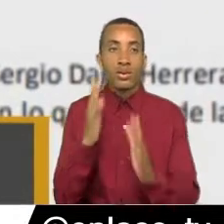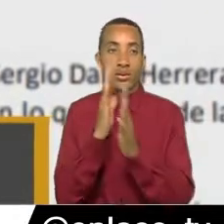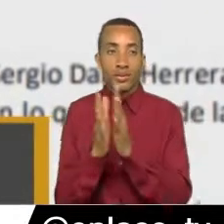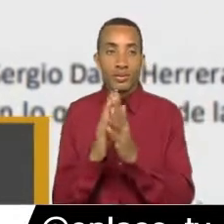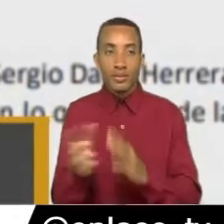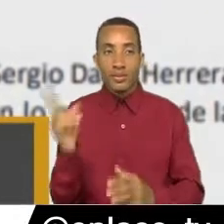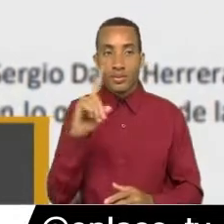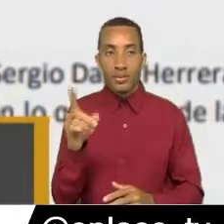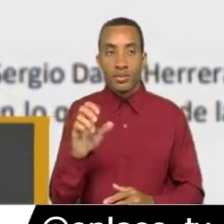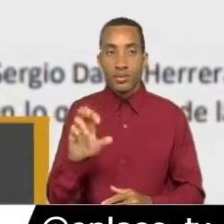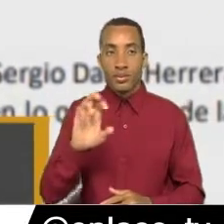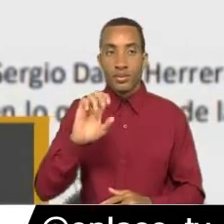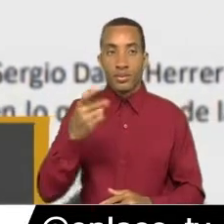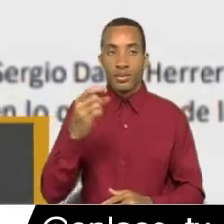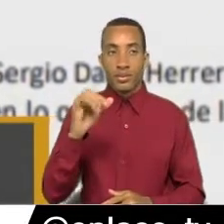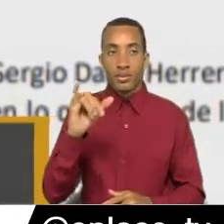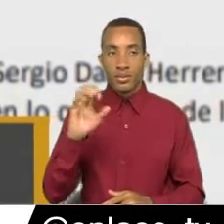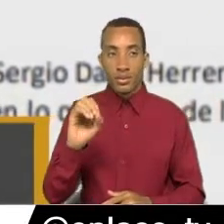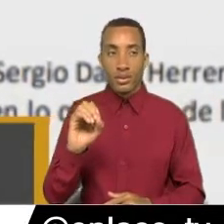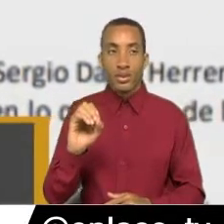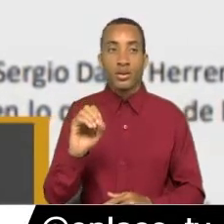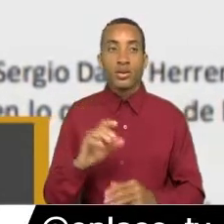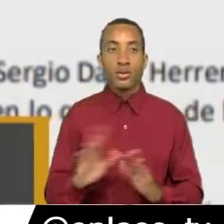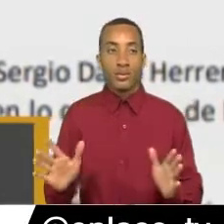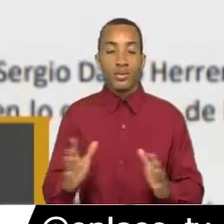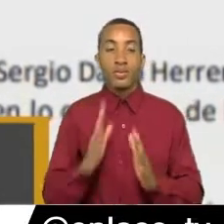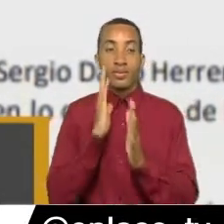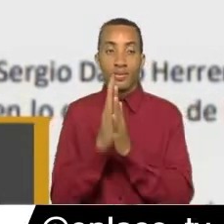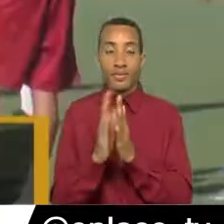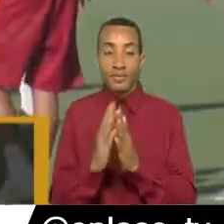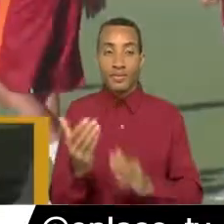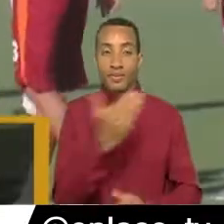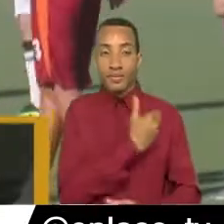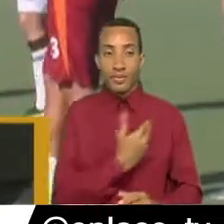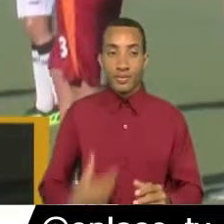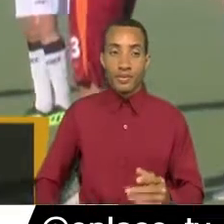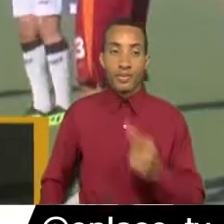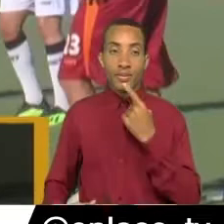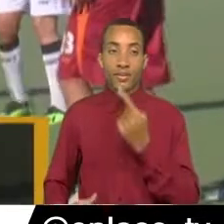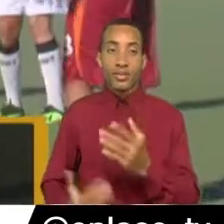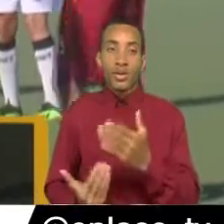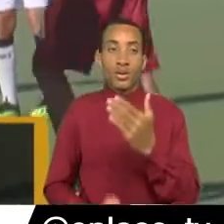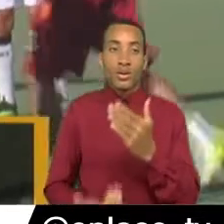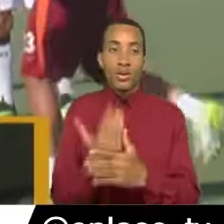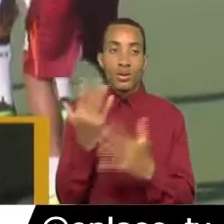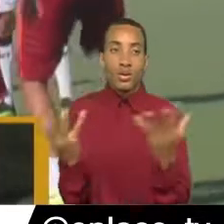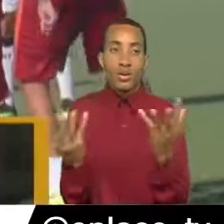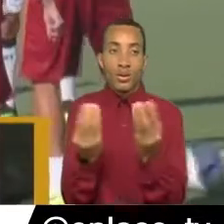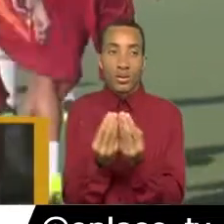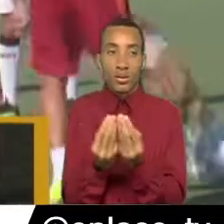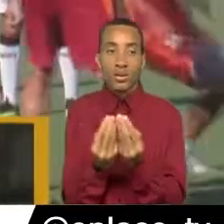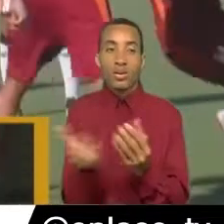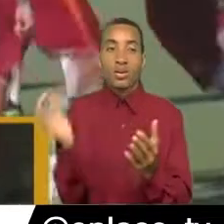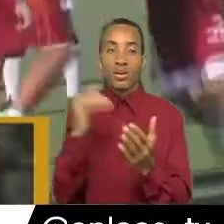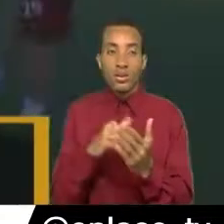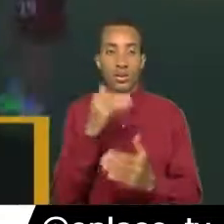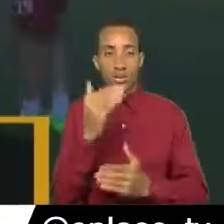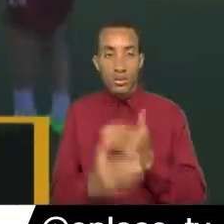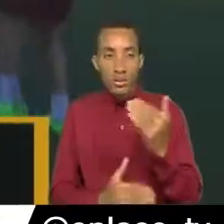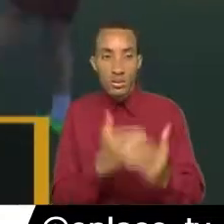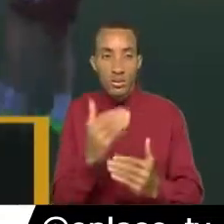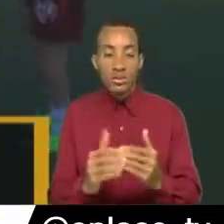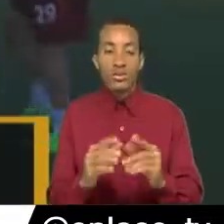2 2018 y las del próximo año. El presidente agregó que con este nuevo cuerpo técnico se busca comenzar el proceso que genere